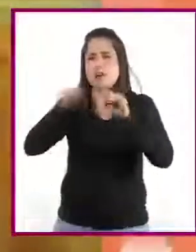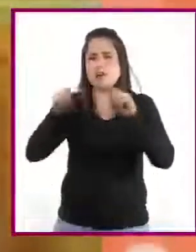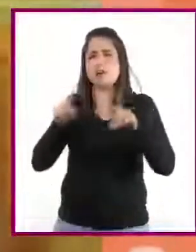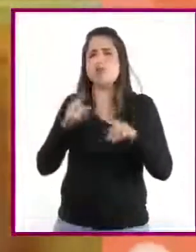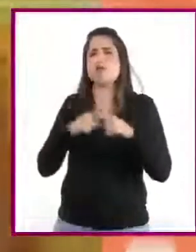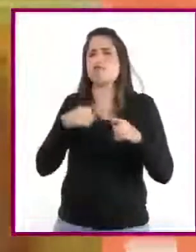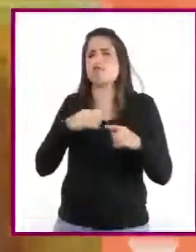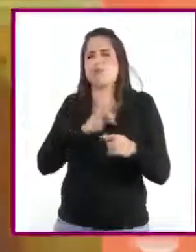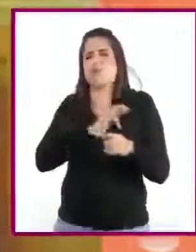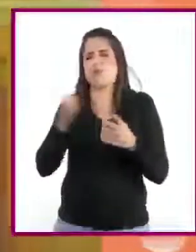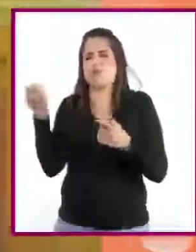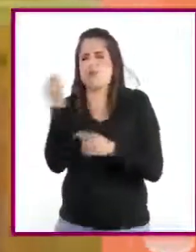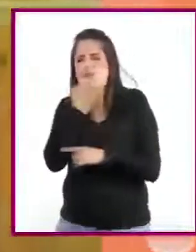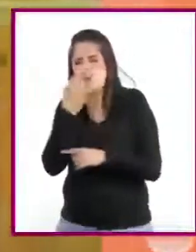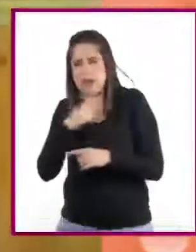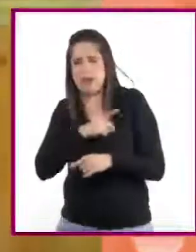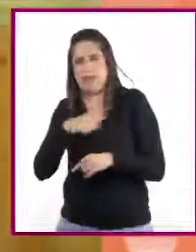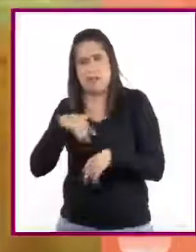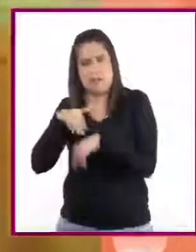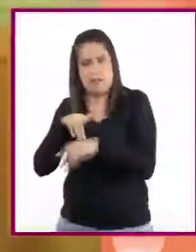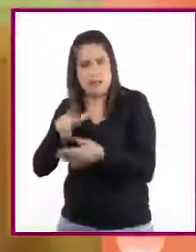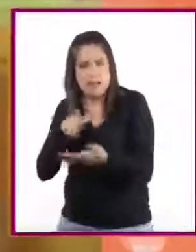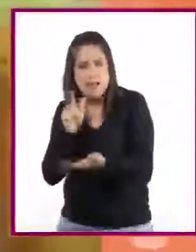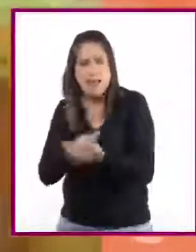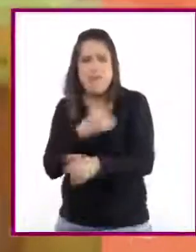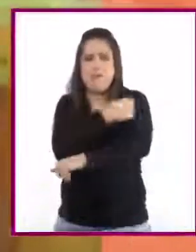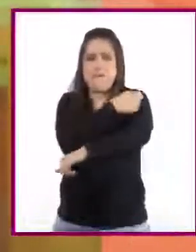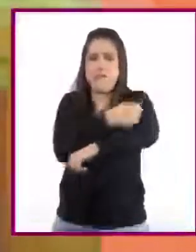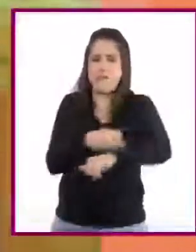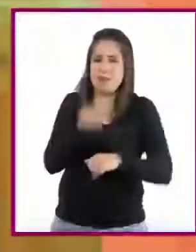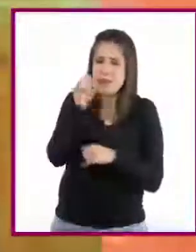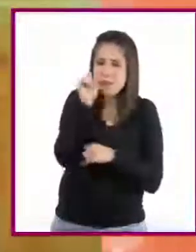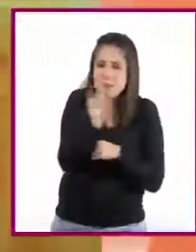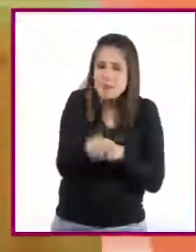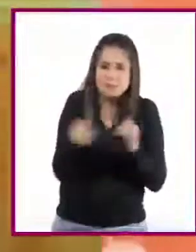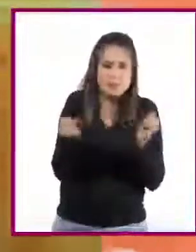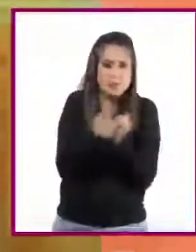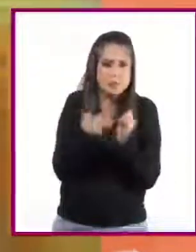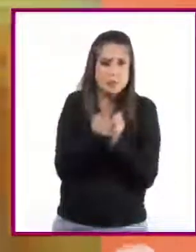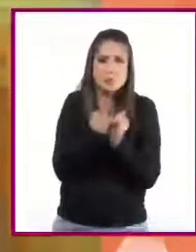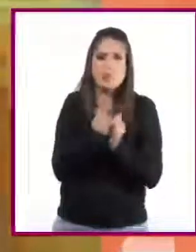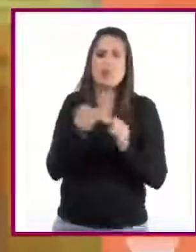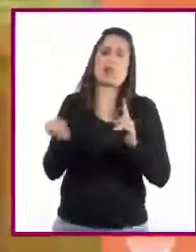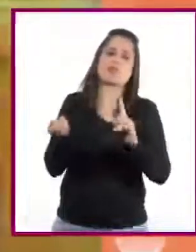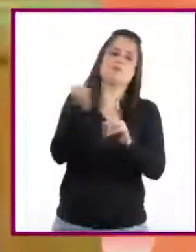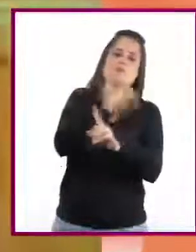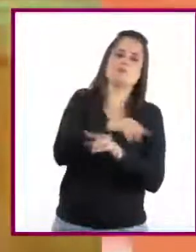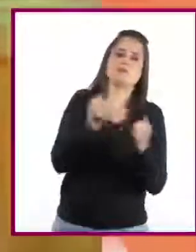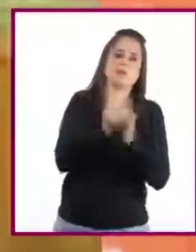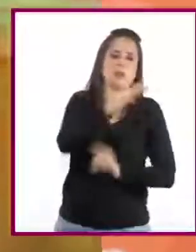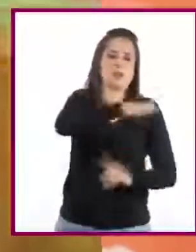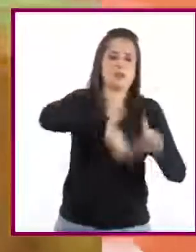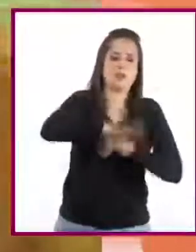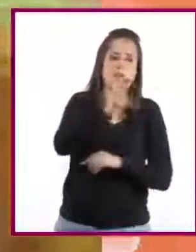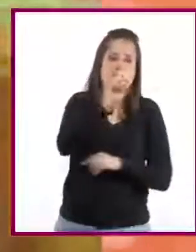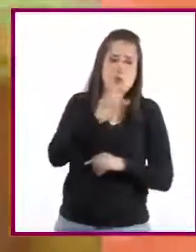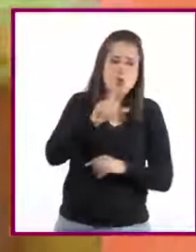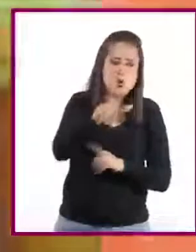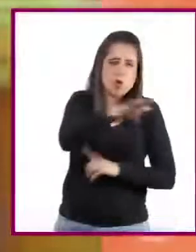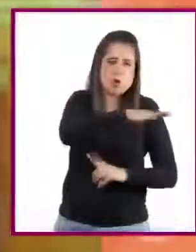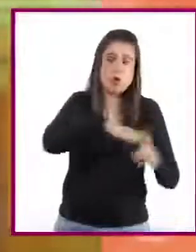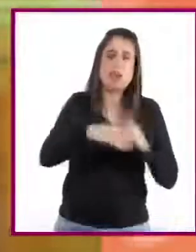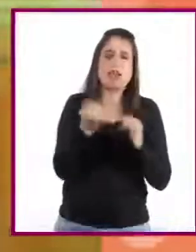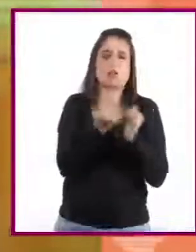desenvolvemos, como puede ser la escuela o en la familia misma o en la localidad donde vivimos, una colonia, un barrio,